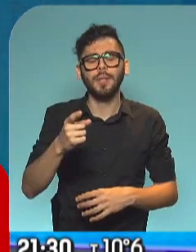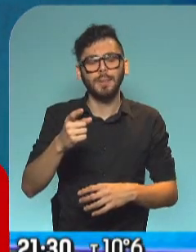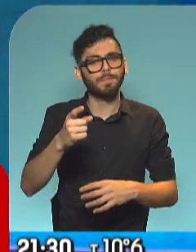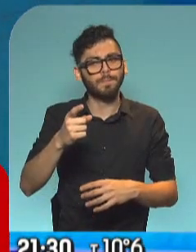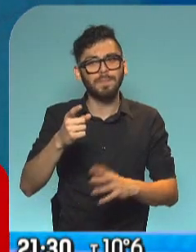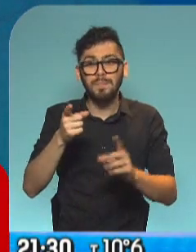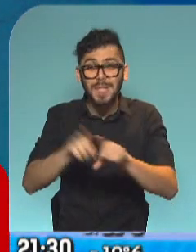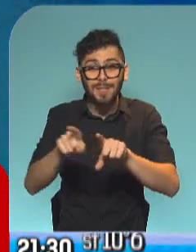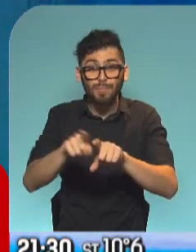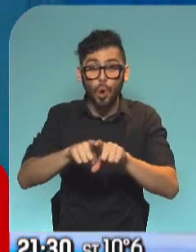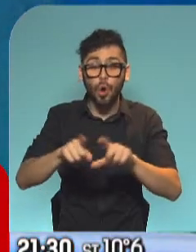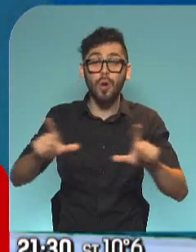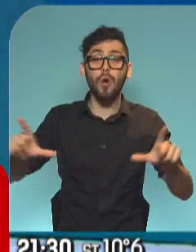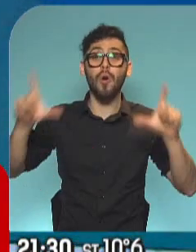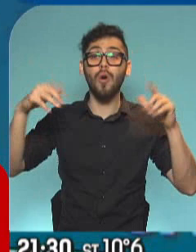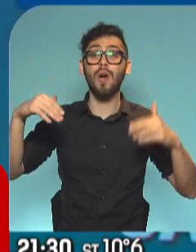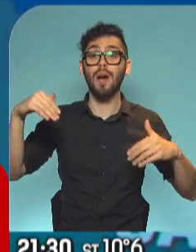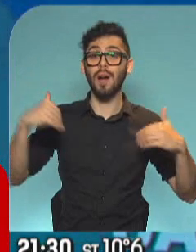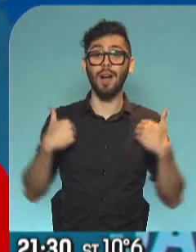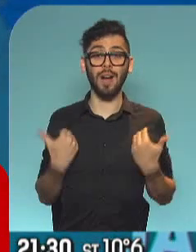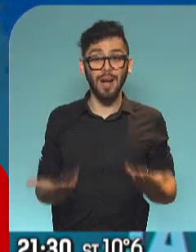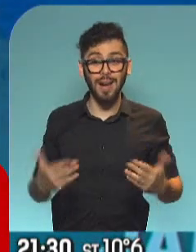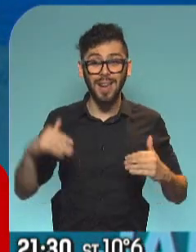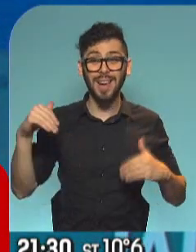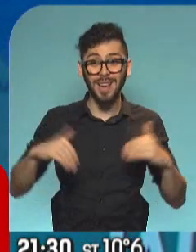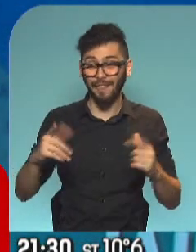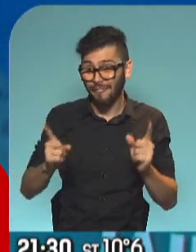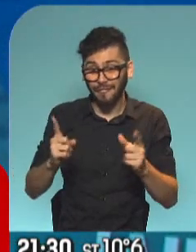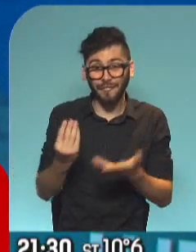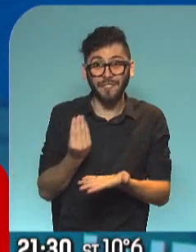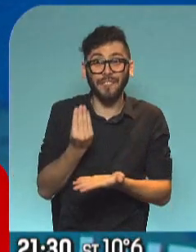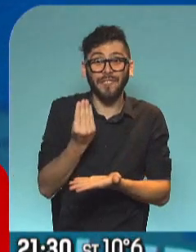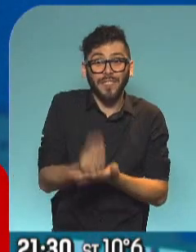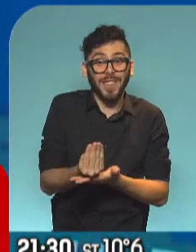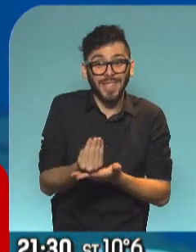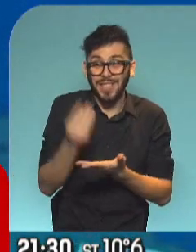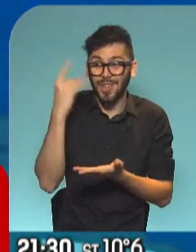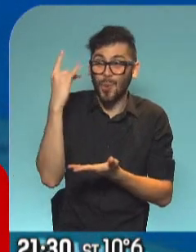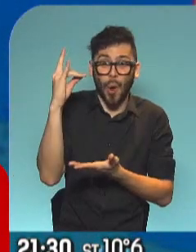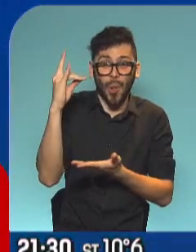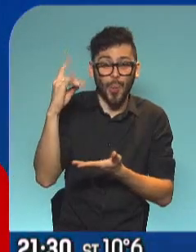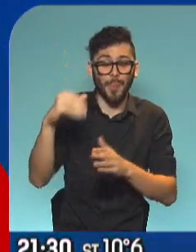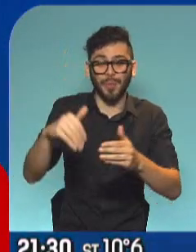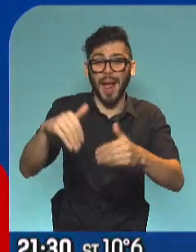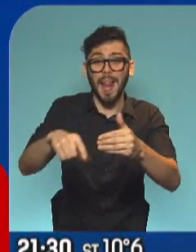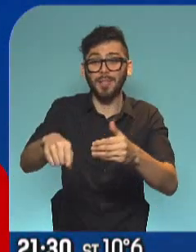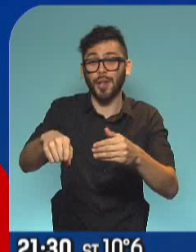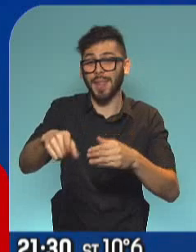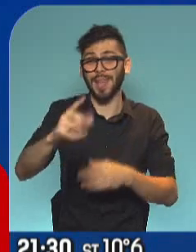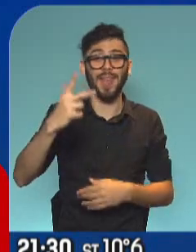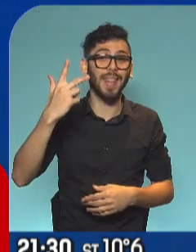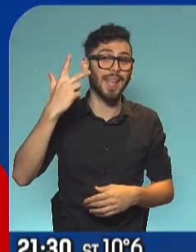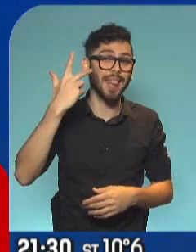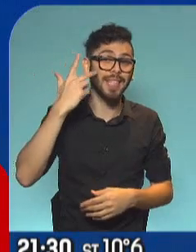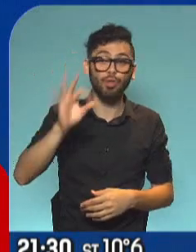agarró en campaña electoral. Digo, Jeanine Áñez todavía estaba como candidata a presidenta de Bolivia para estas elecciones del